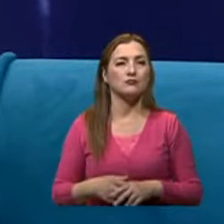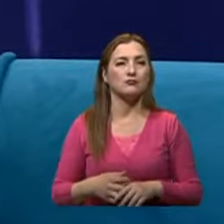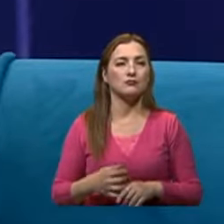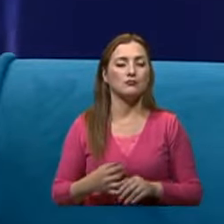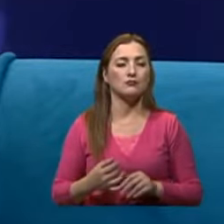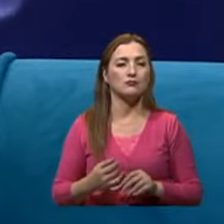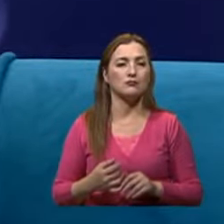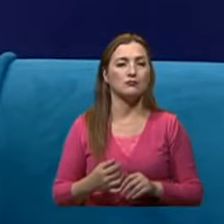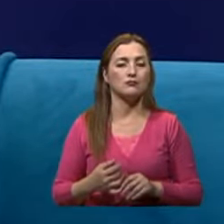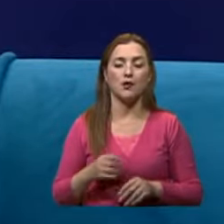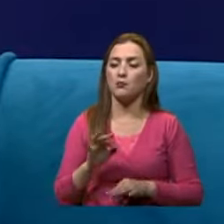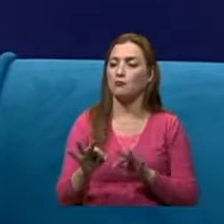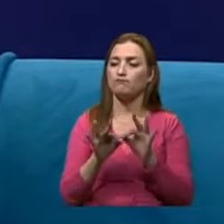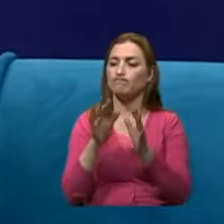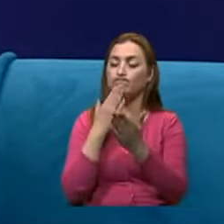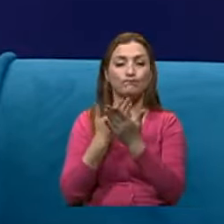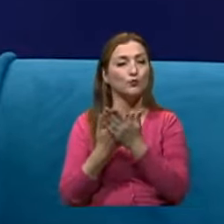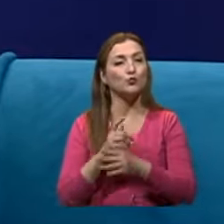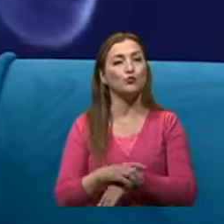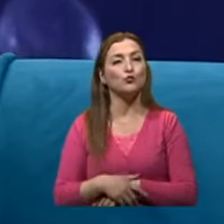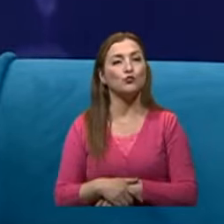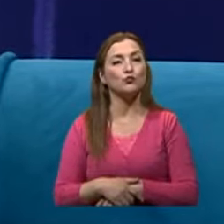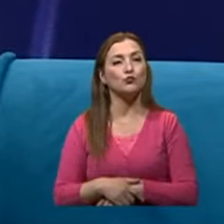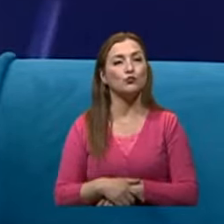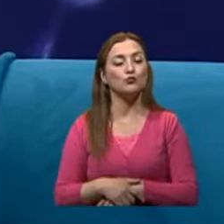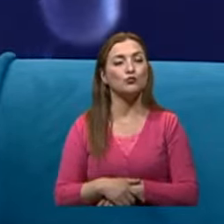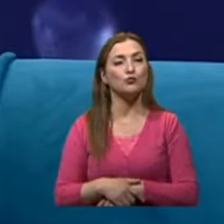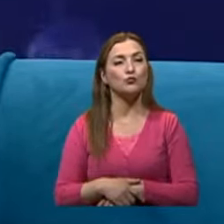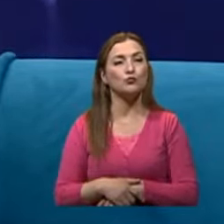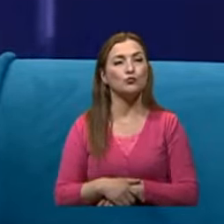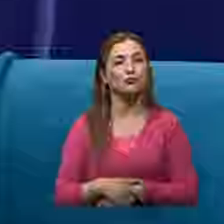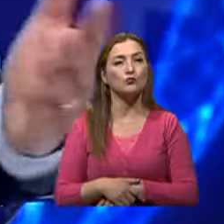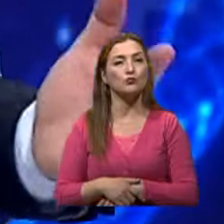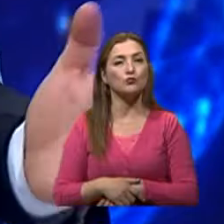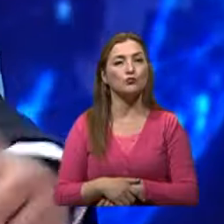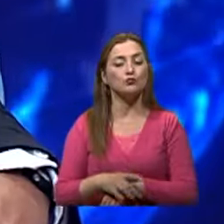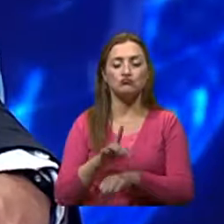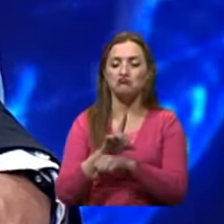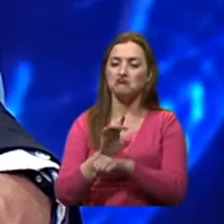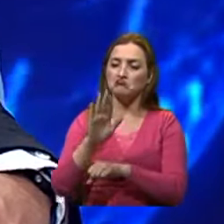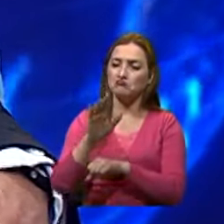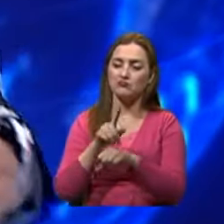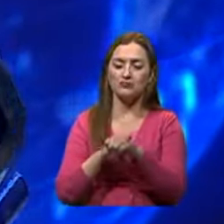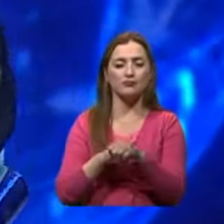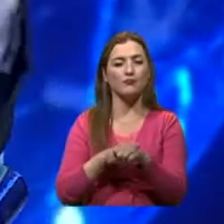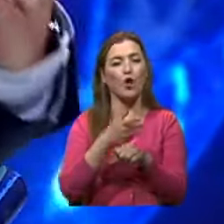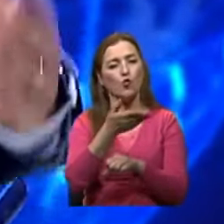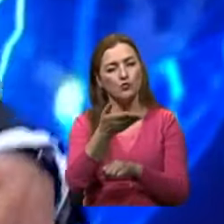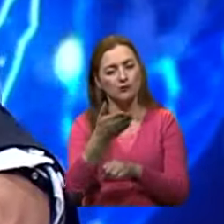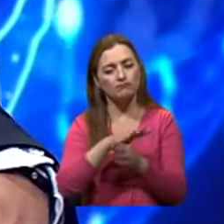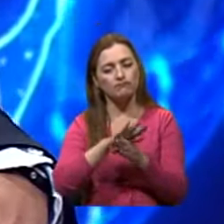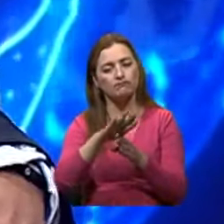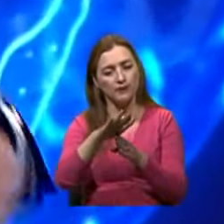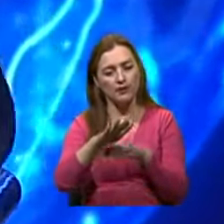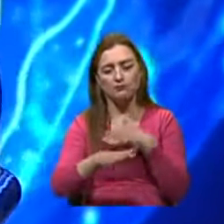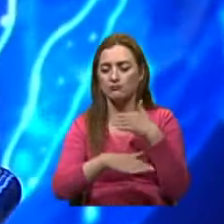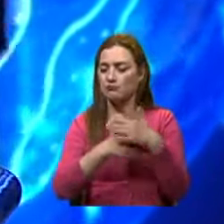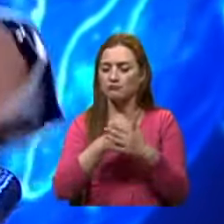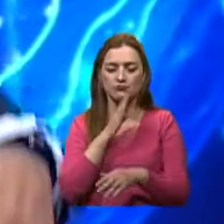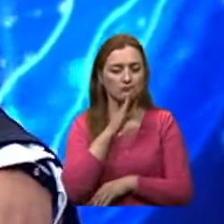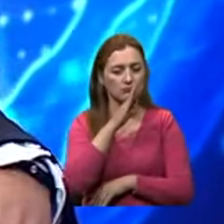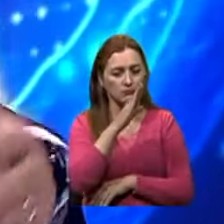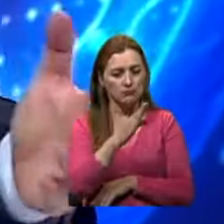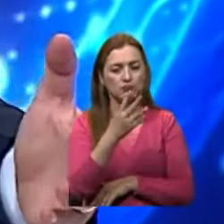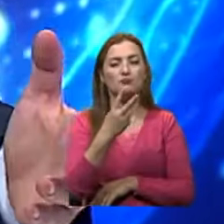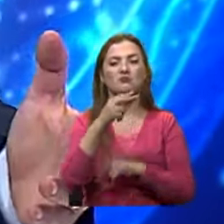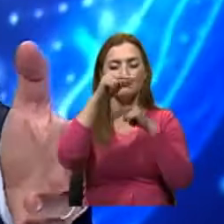099-058-6369. Perfecto, muchísimas gracias por el tiempo del doctor y pues a ustedes, queridos amigos, les invitamos, como siempre, a que nos sigan